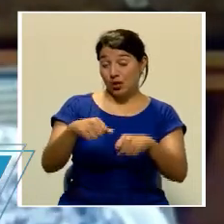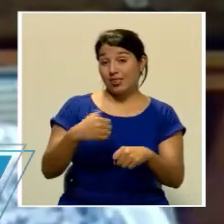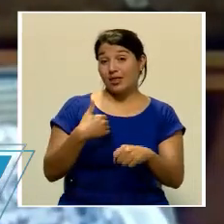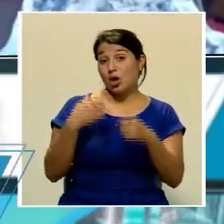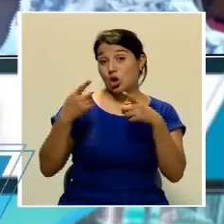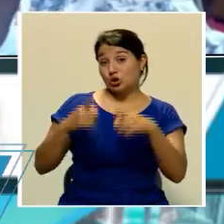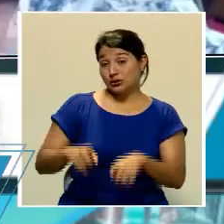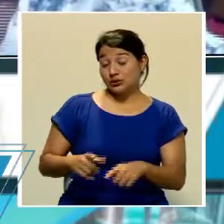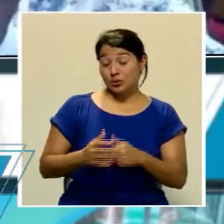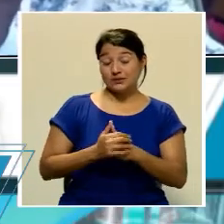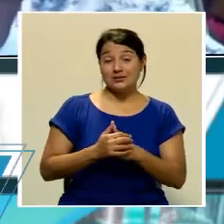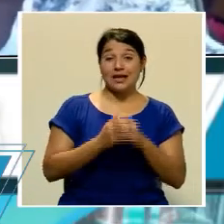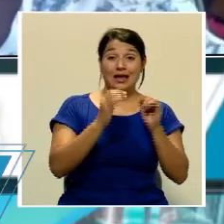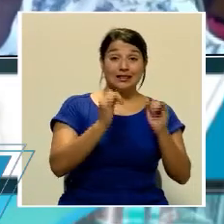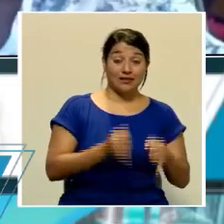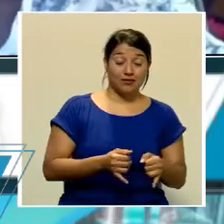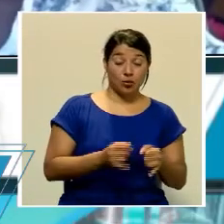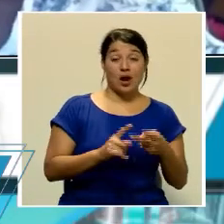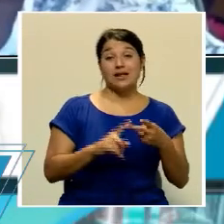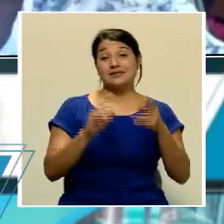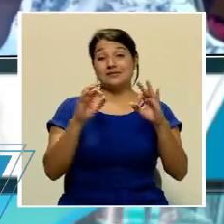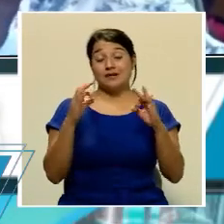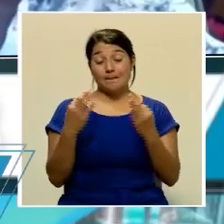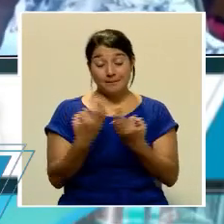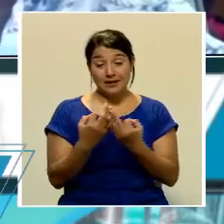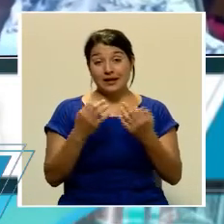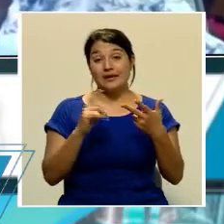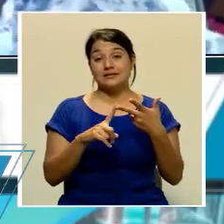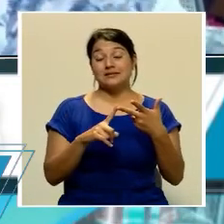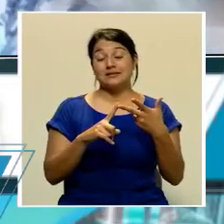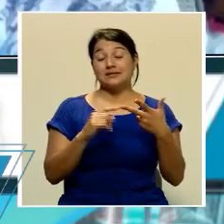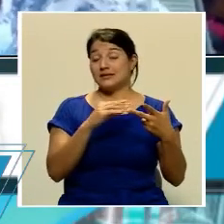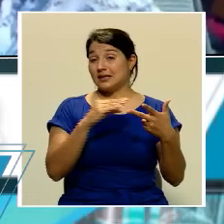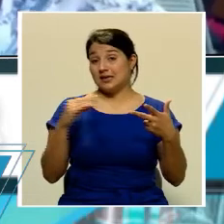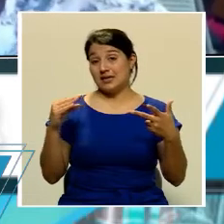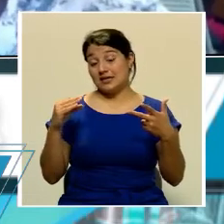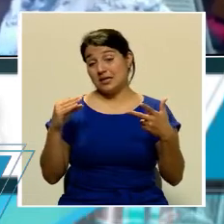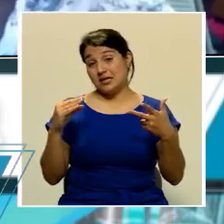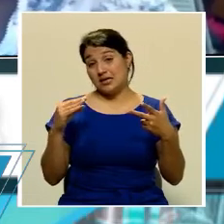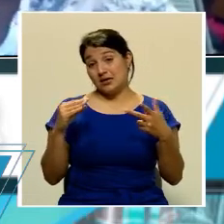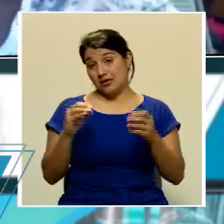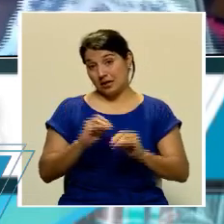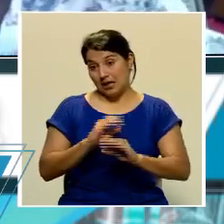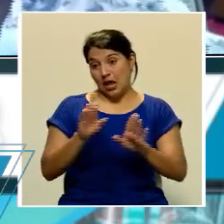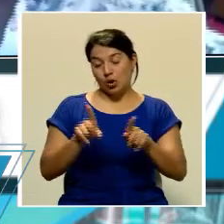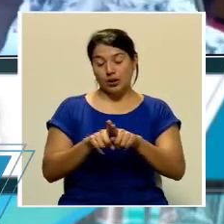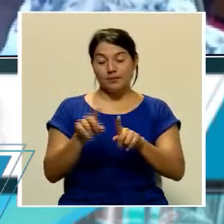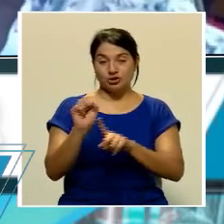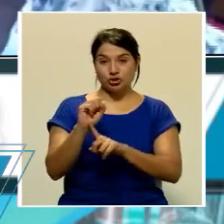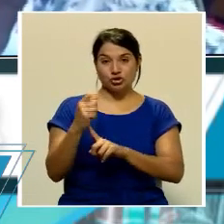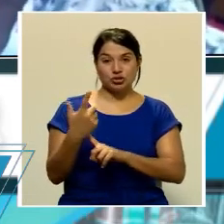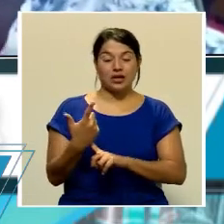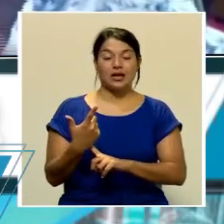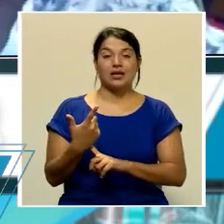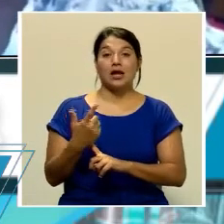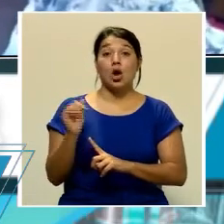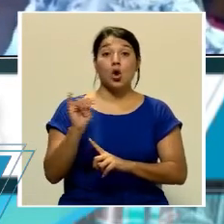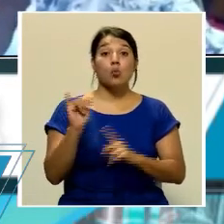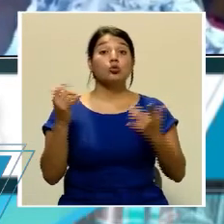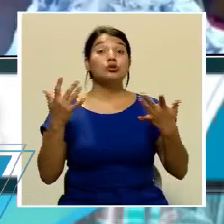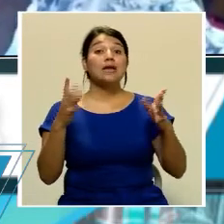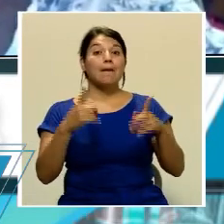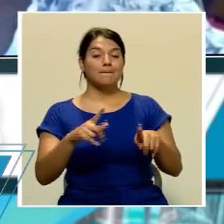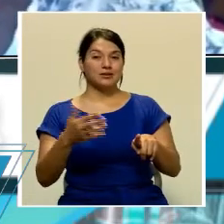consecuencias individuales, familiares y eventualmente, claro, que sociales, como ocurrió ya